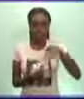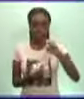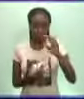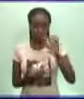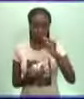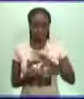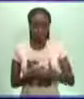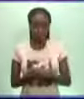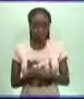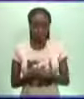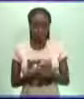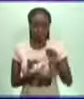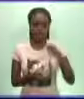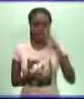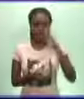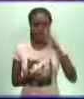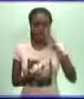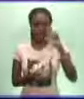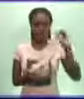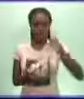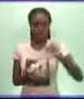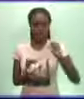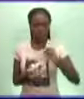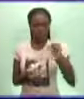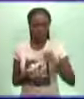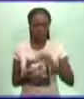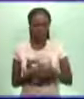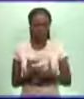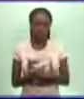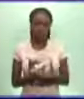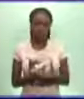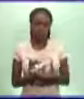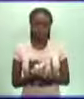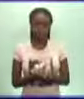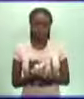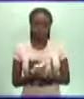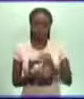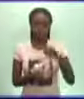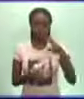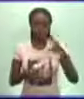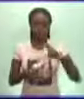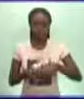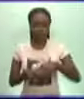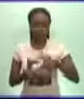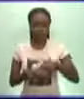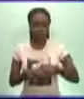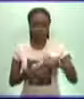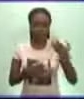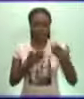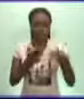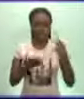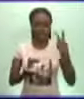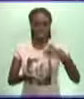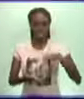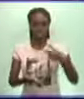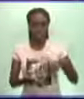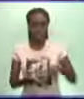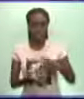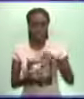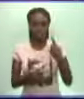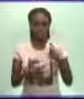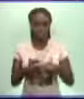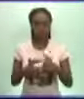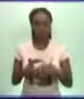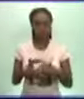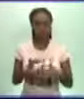de la trata negrera de aquel momento, recrea costumbres de La Habana como los bailes de cuna, que eran